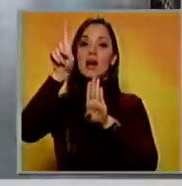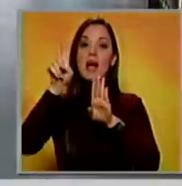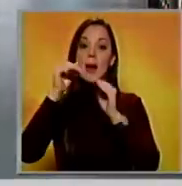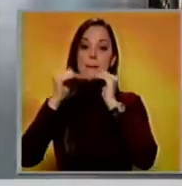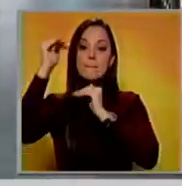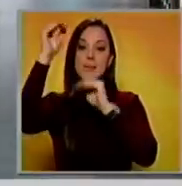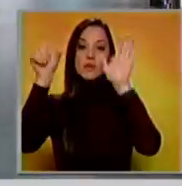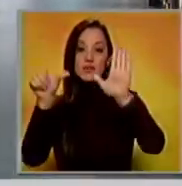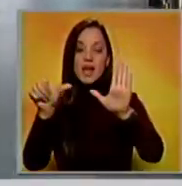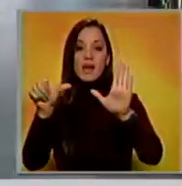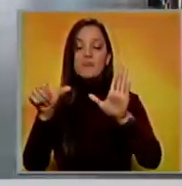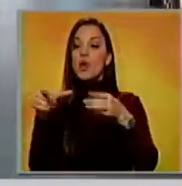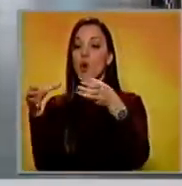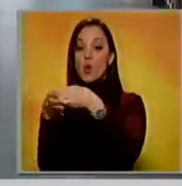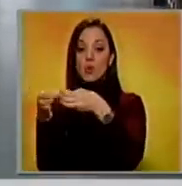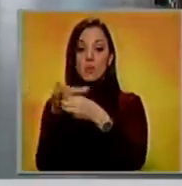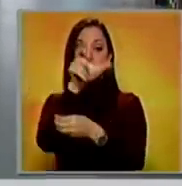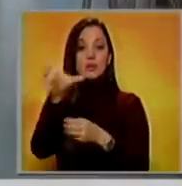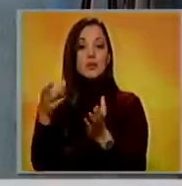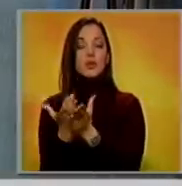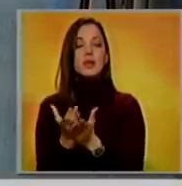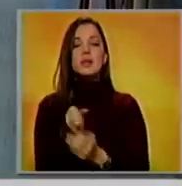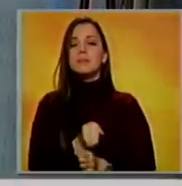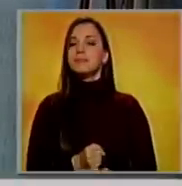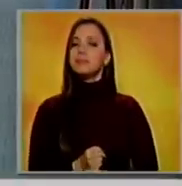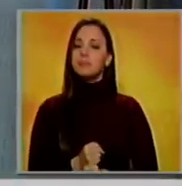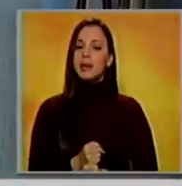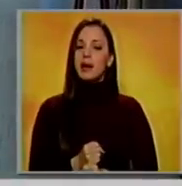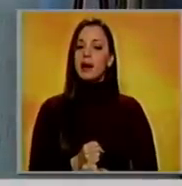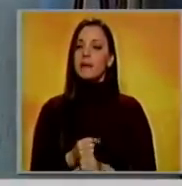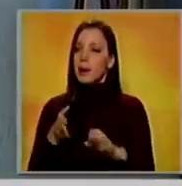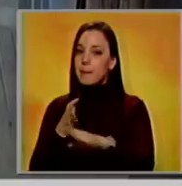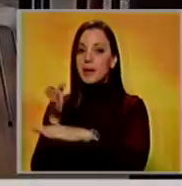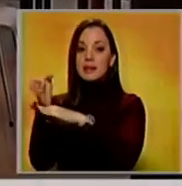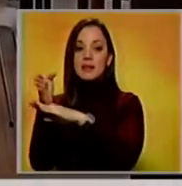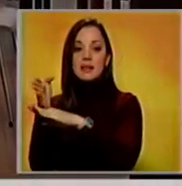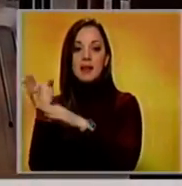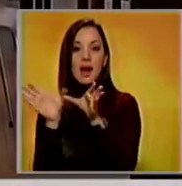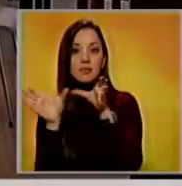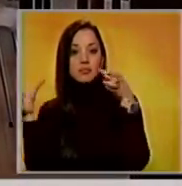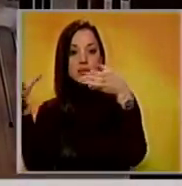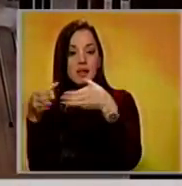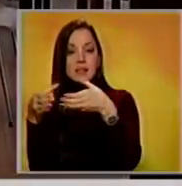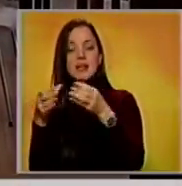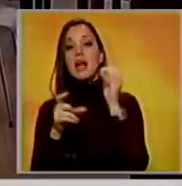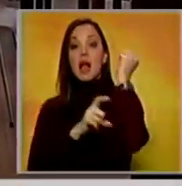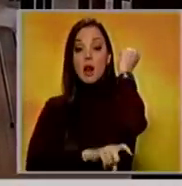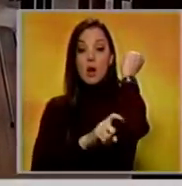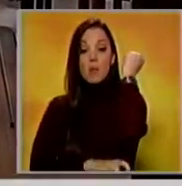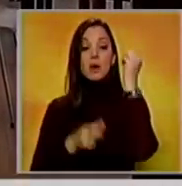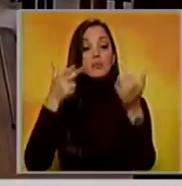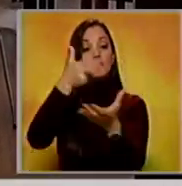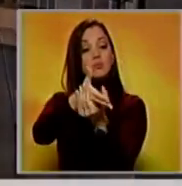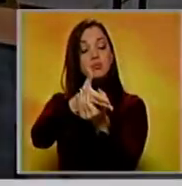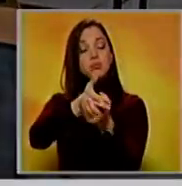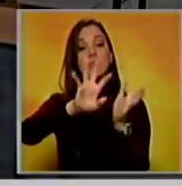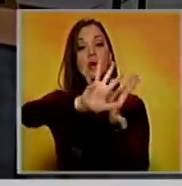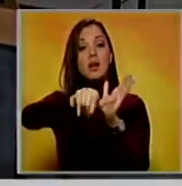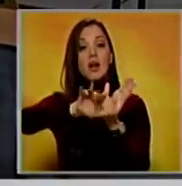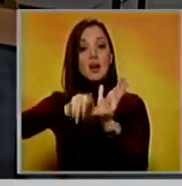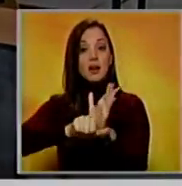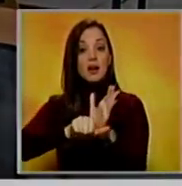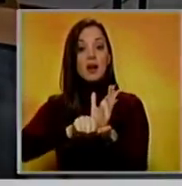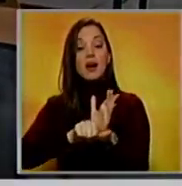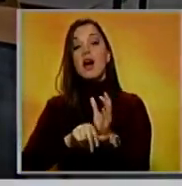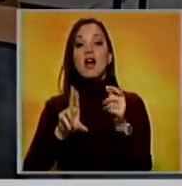encañonaron a un grupo de estudiantes que esperaban los pasillos para entrar a las aulas de clases. Los delincuentes despojaron a los universitarios